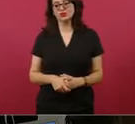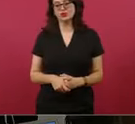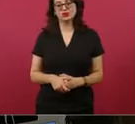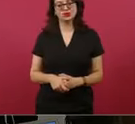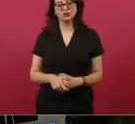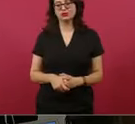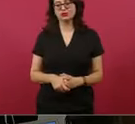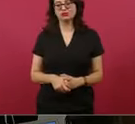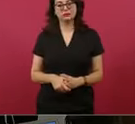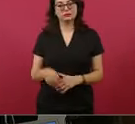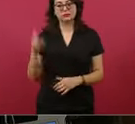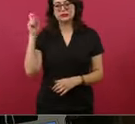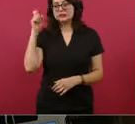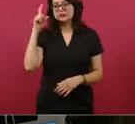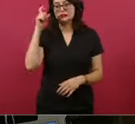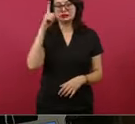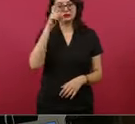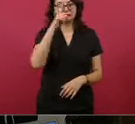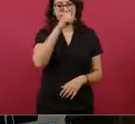cambiar